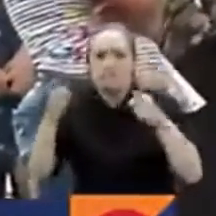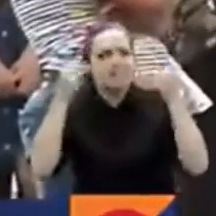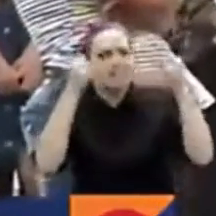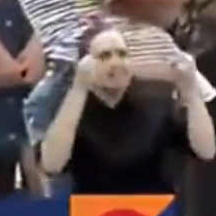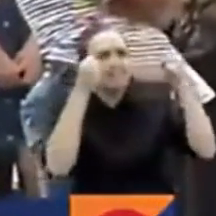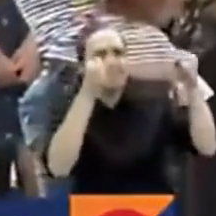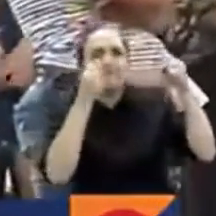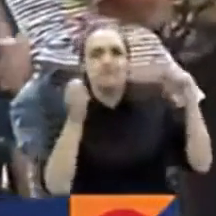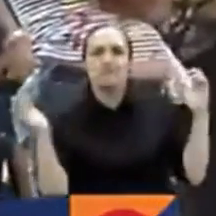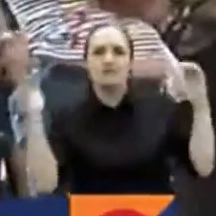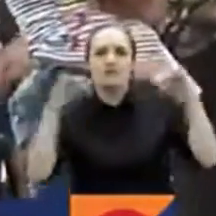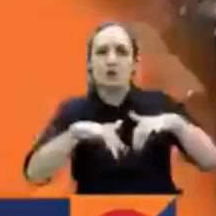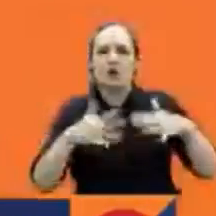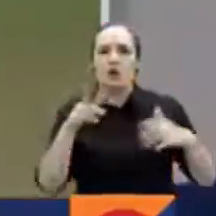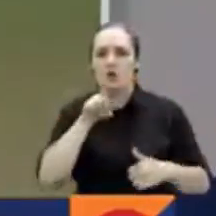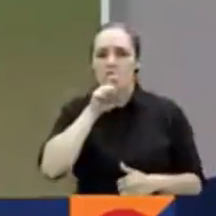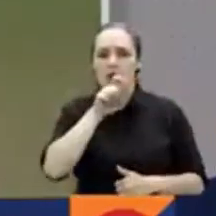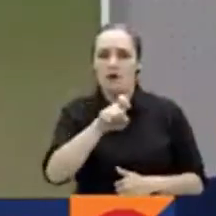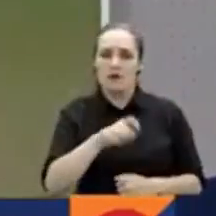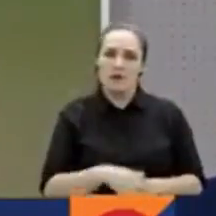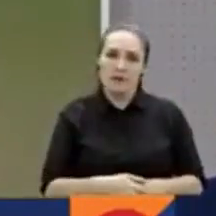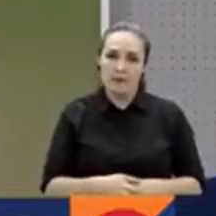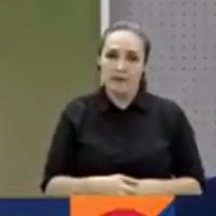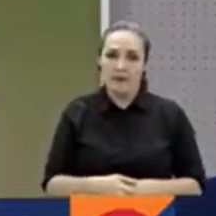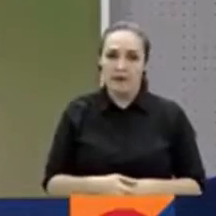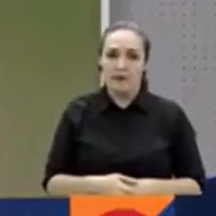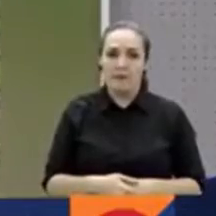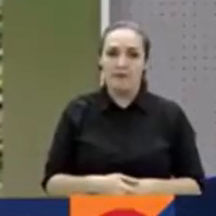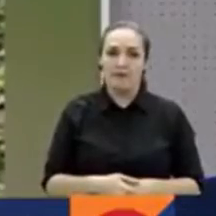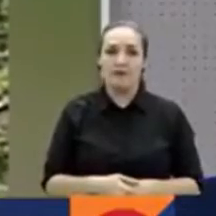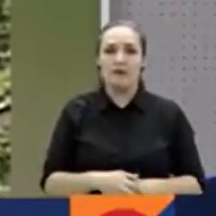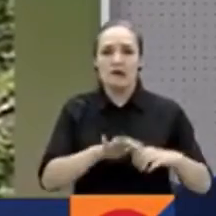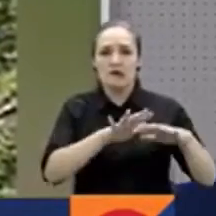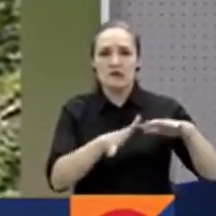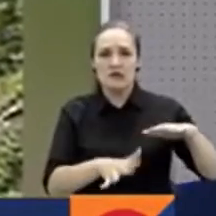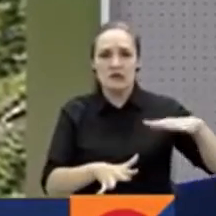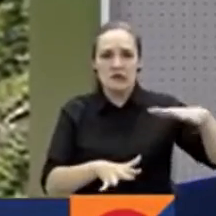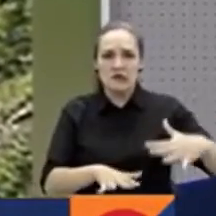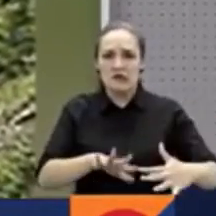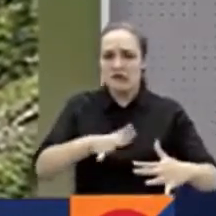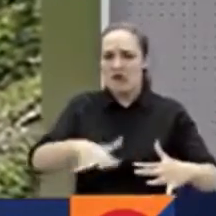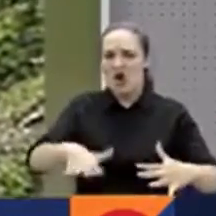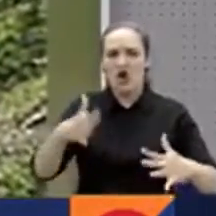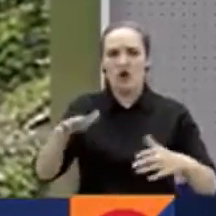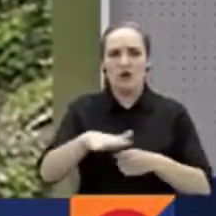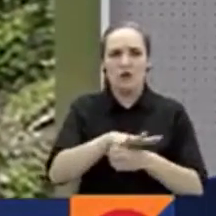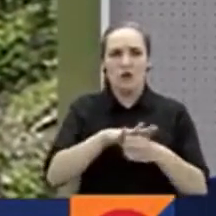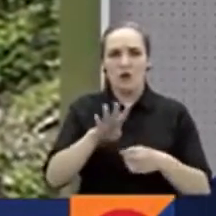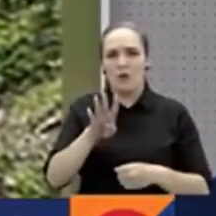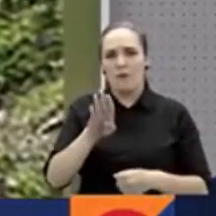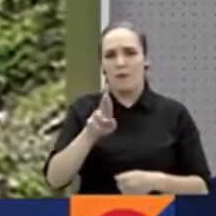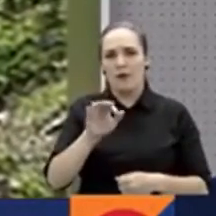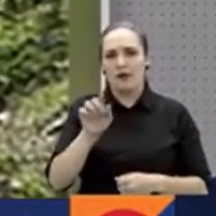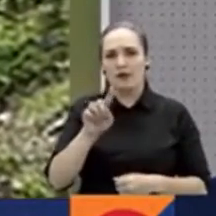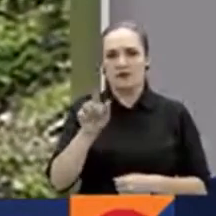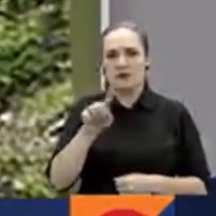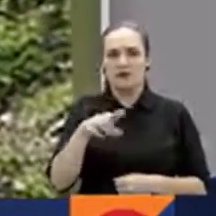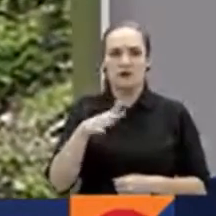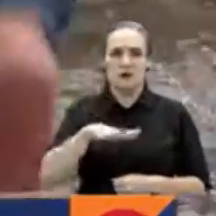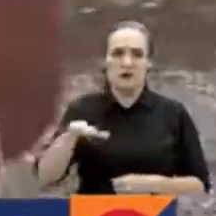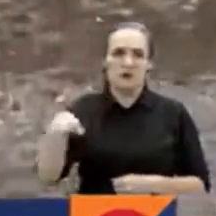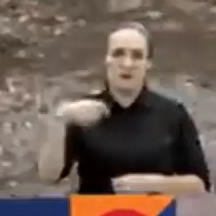Cívica Luis Carlos Galán Sarmiento de Bucaramanga. Fallas en los suelos tienen en alerta a los habitantes del barrio Brisas de la Esperanza en Villavicencio